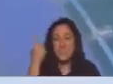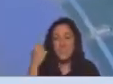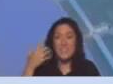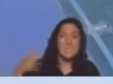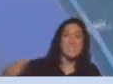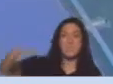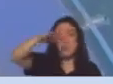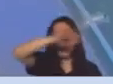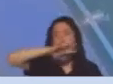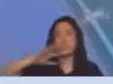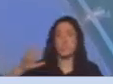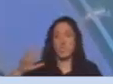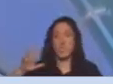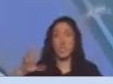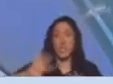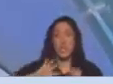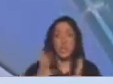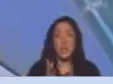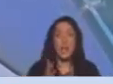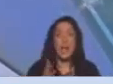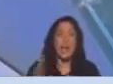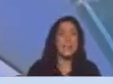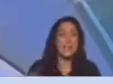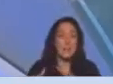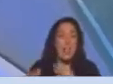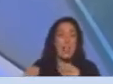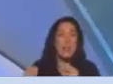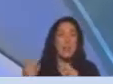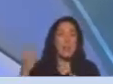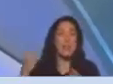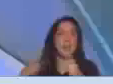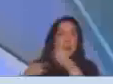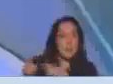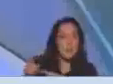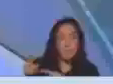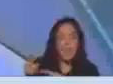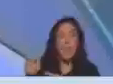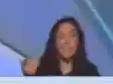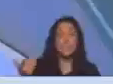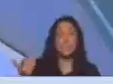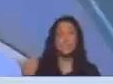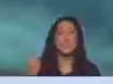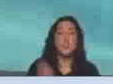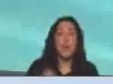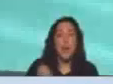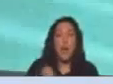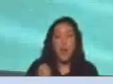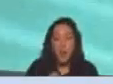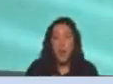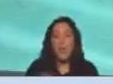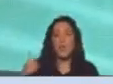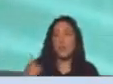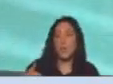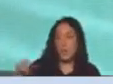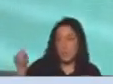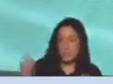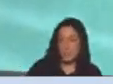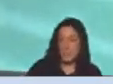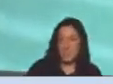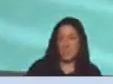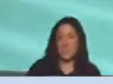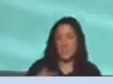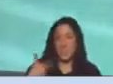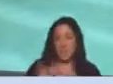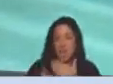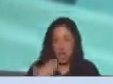está trabajando en los que los van a reemplazar los nuevos bebés de la familia y es una tecnología propia aquí de la Argentina es tecnología que